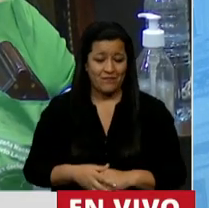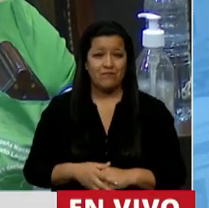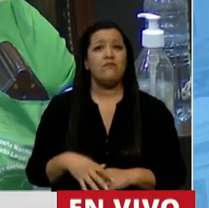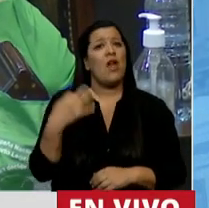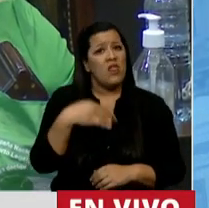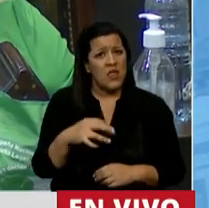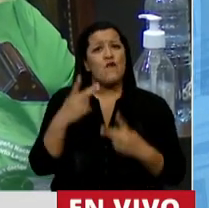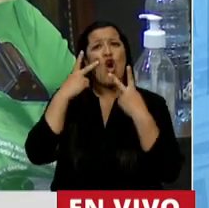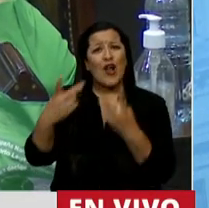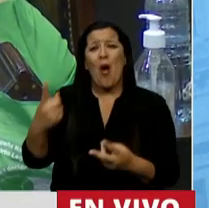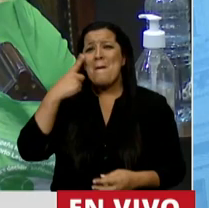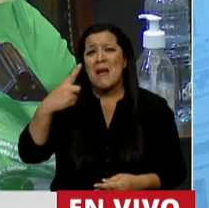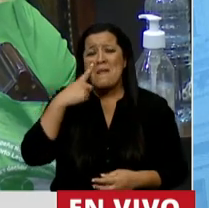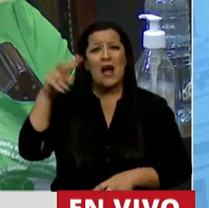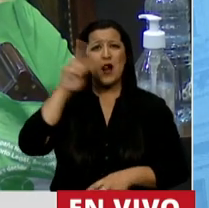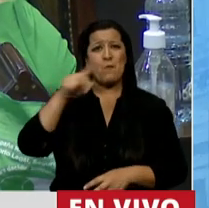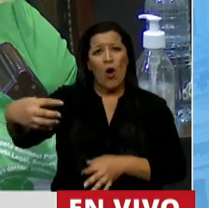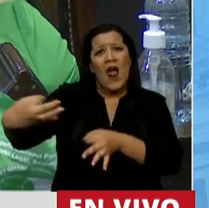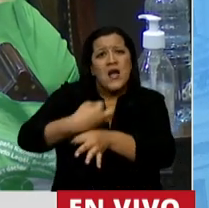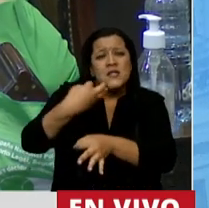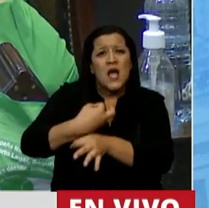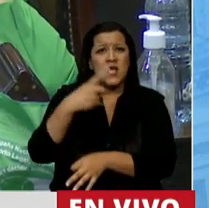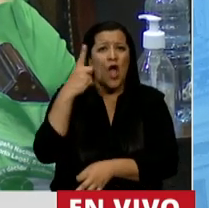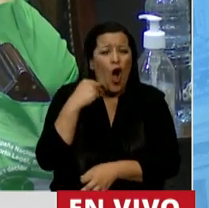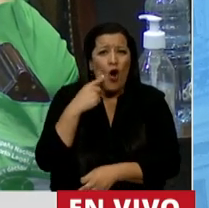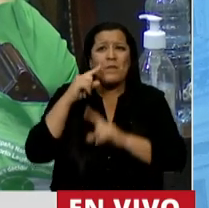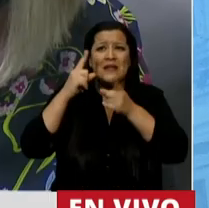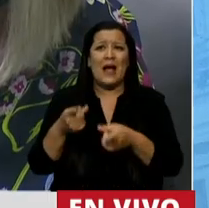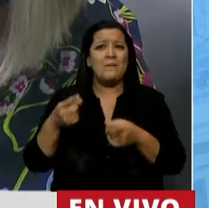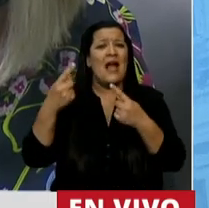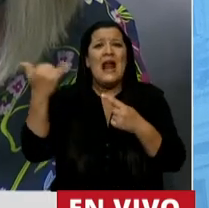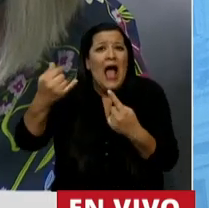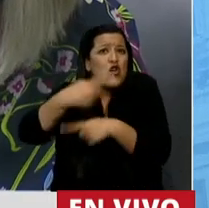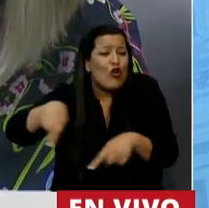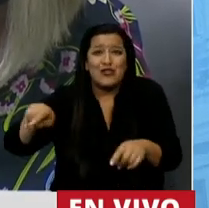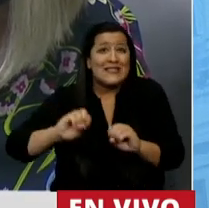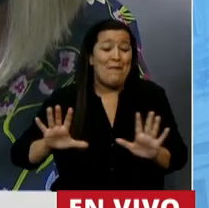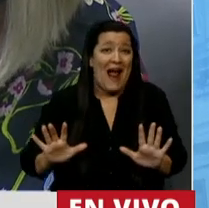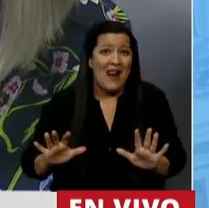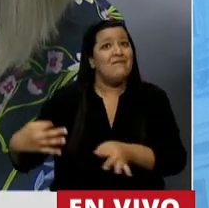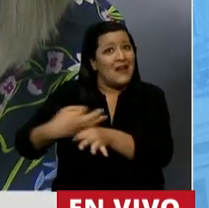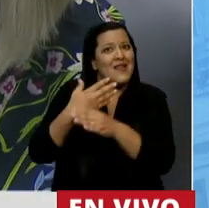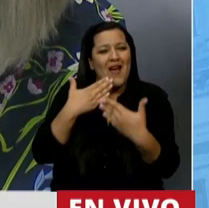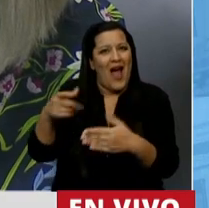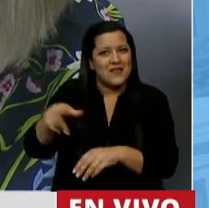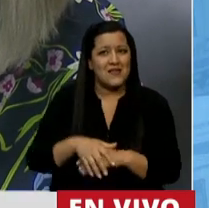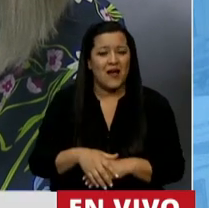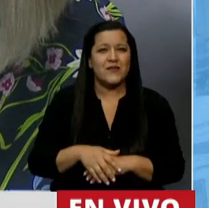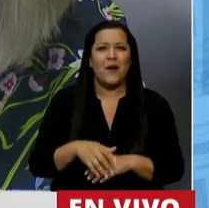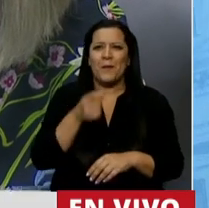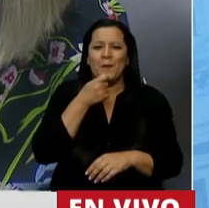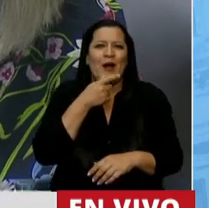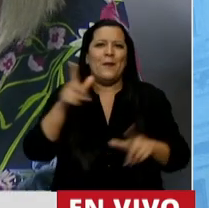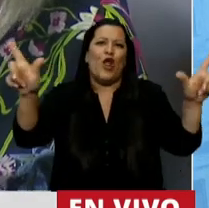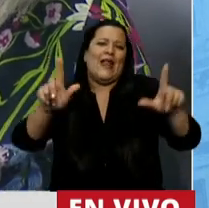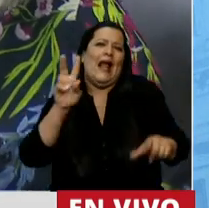Debo reconocerles a esas miles de mujeres que nos enseñaron a los hombres y a una generación que hay cosas que no estaban bien, que no debíamos reírnos a veces cuando en